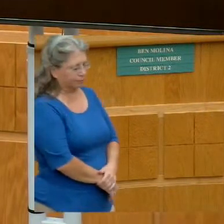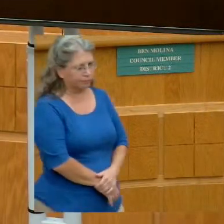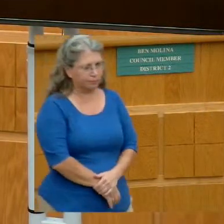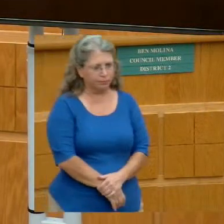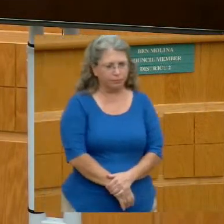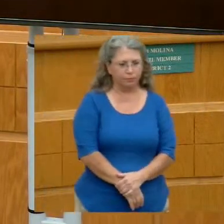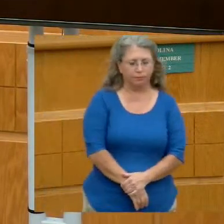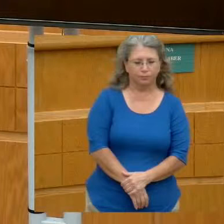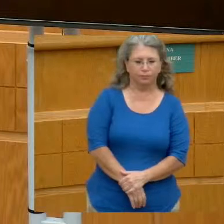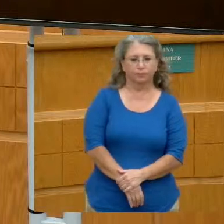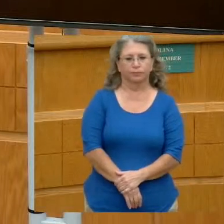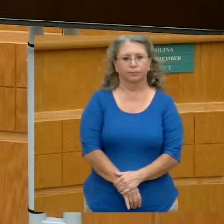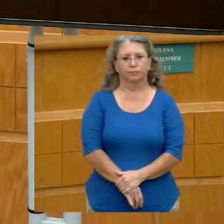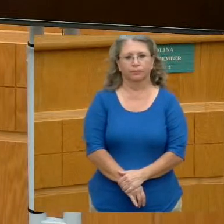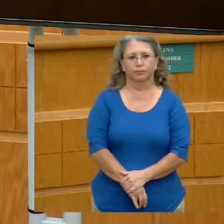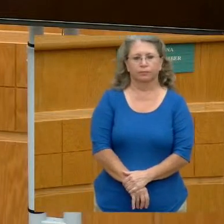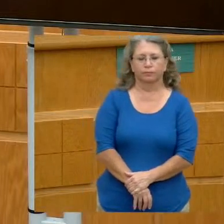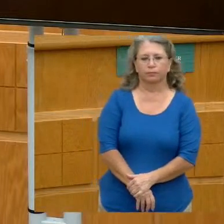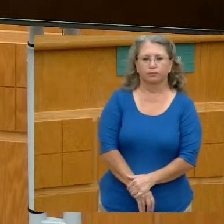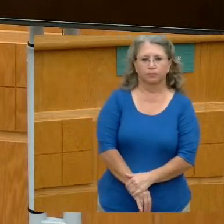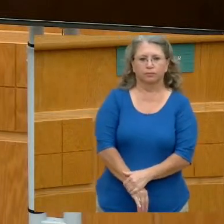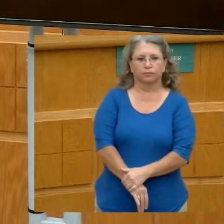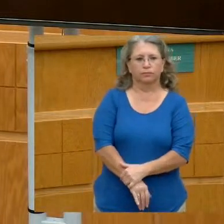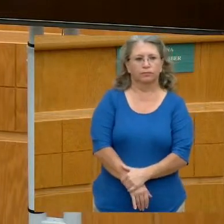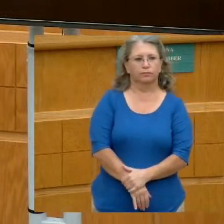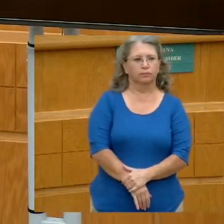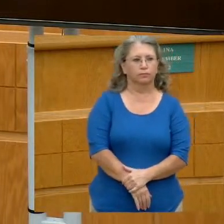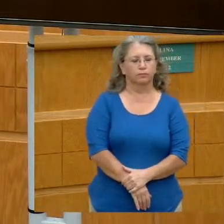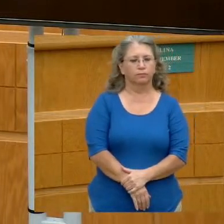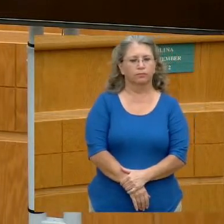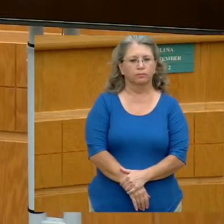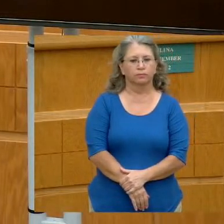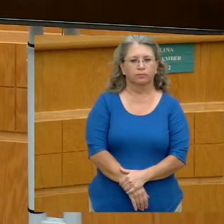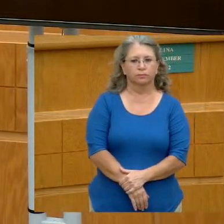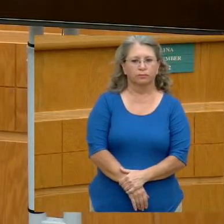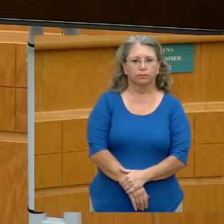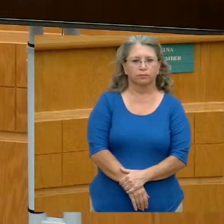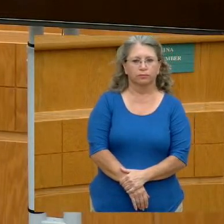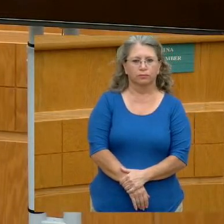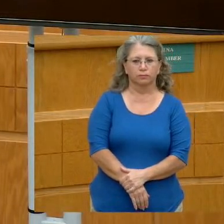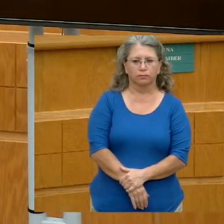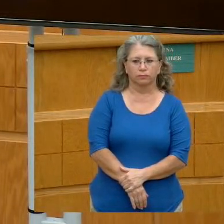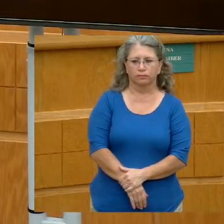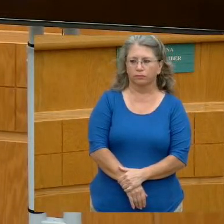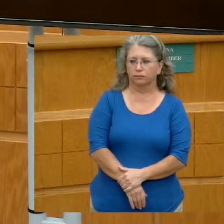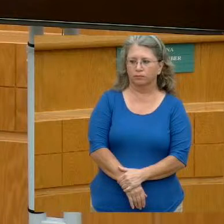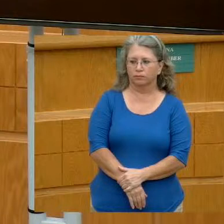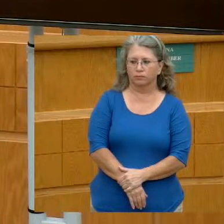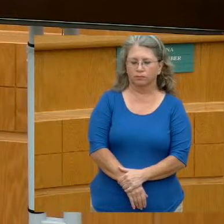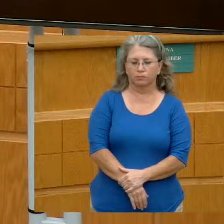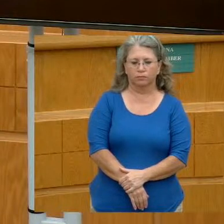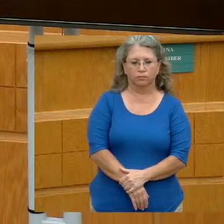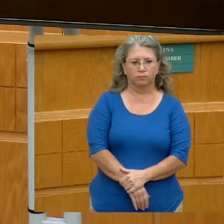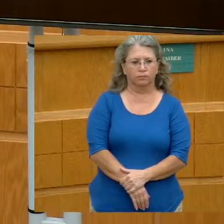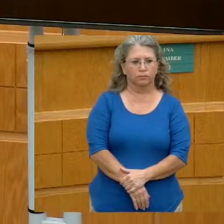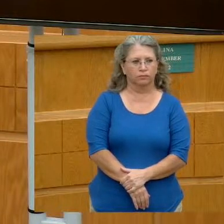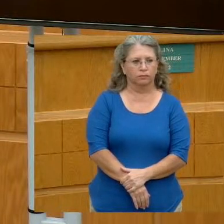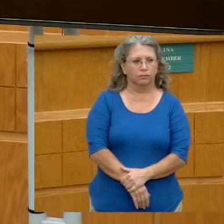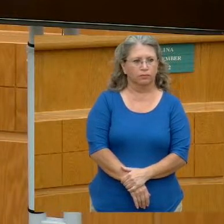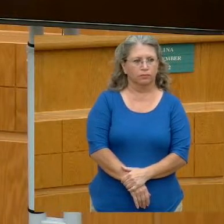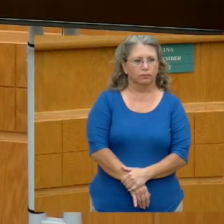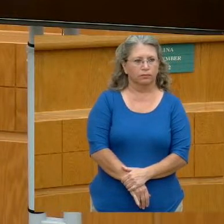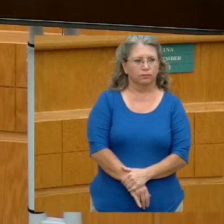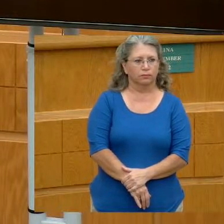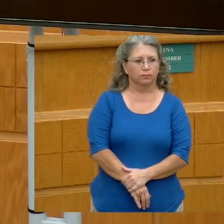del 2020 a las 6 de la mañana y finalizará el martes 7 de julio del 2020 a las 6 de la mañana. Las restricciones vehiculares